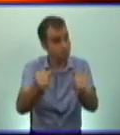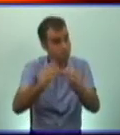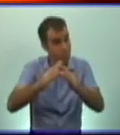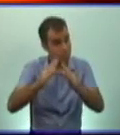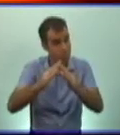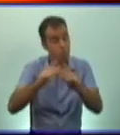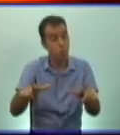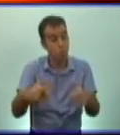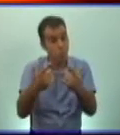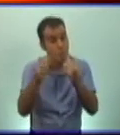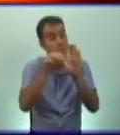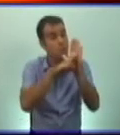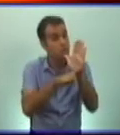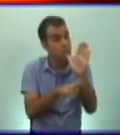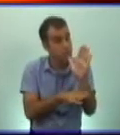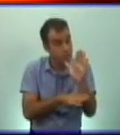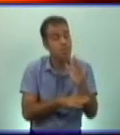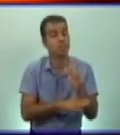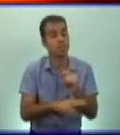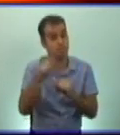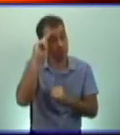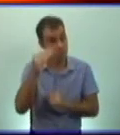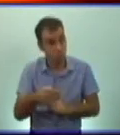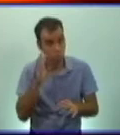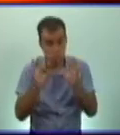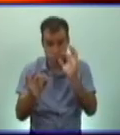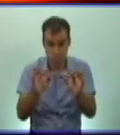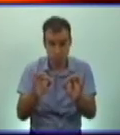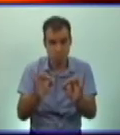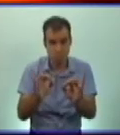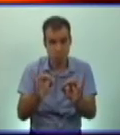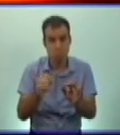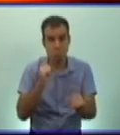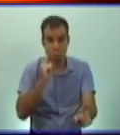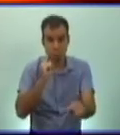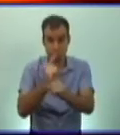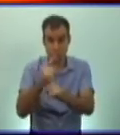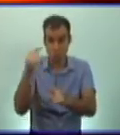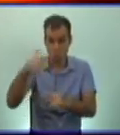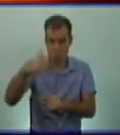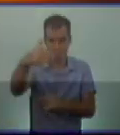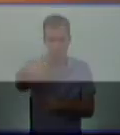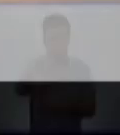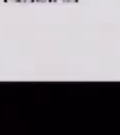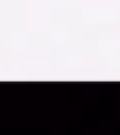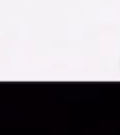cumplan con todas las normas higiénico-sanitarias y los espero entonces la próxima semana.